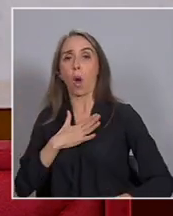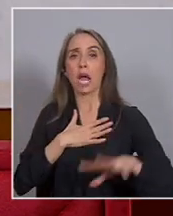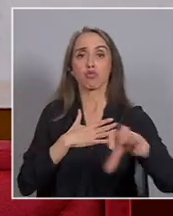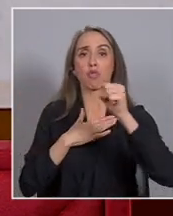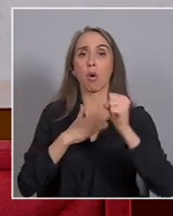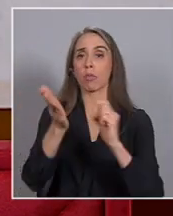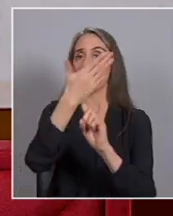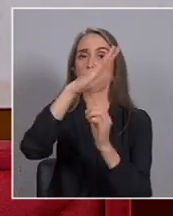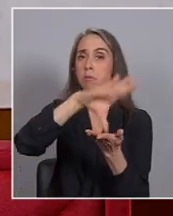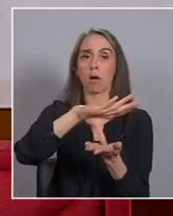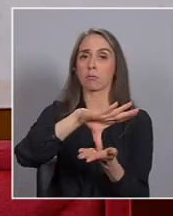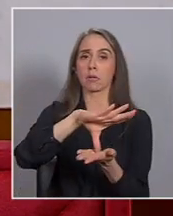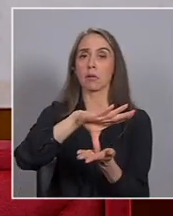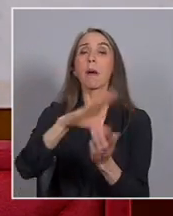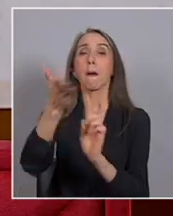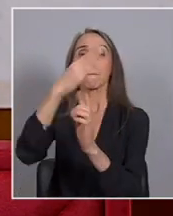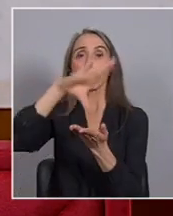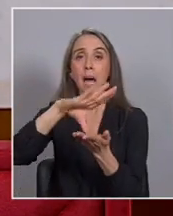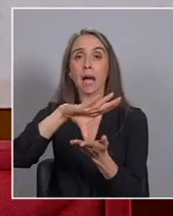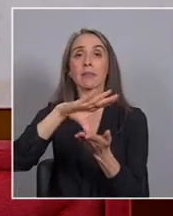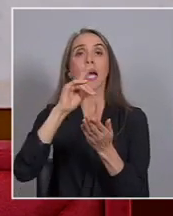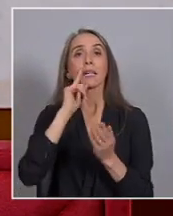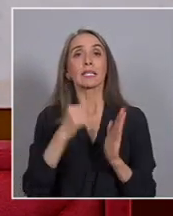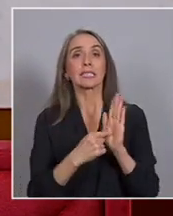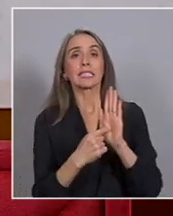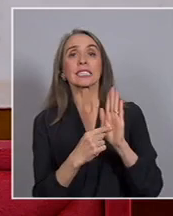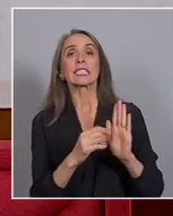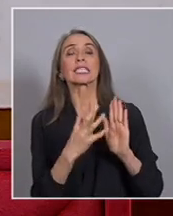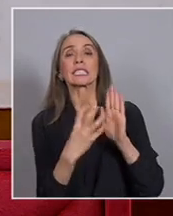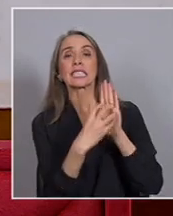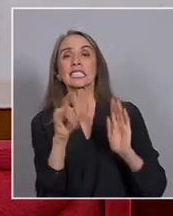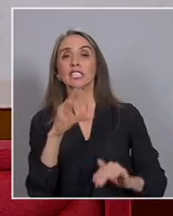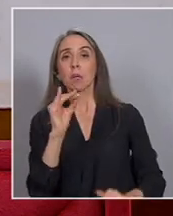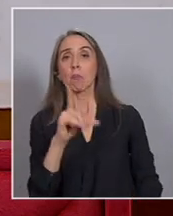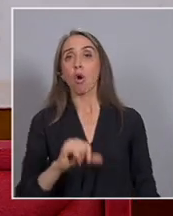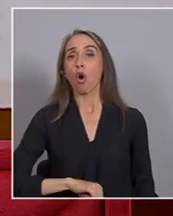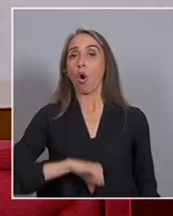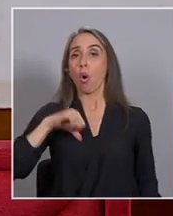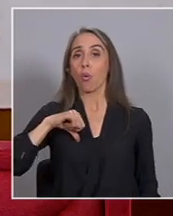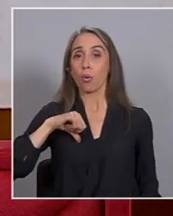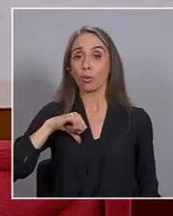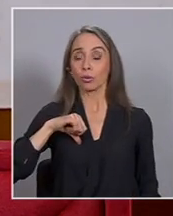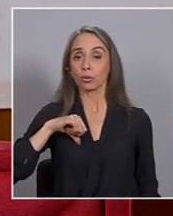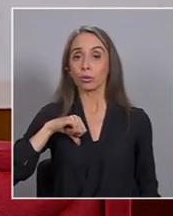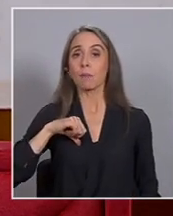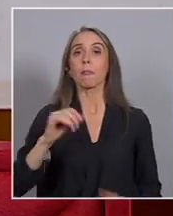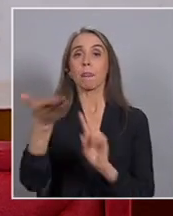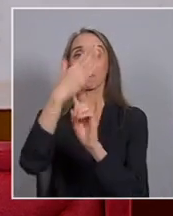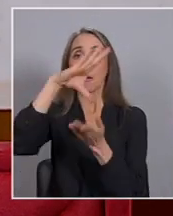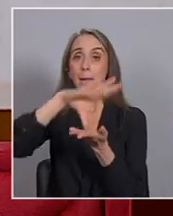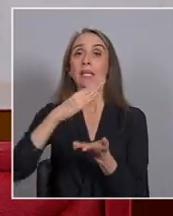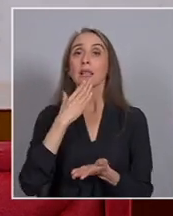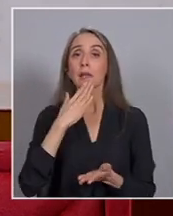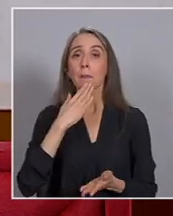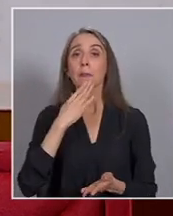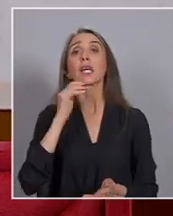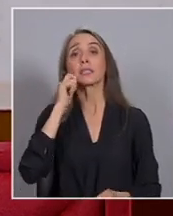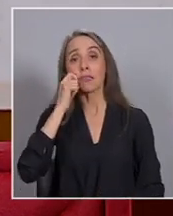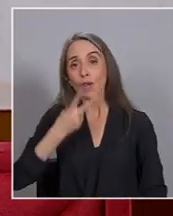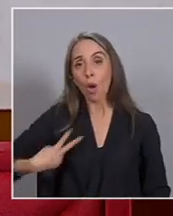ella. La patria son nuestros símbolos de los que estamos orgullosos. Y la patria es también nuestro